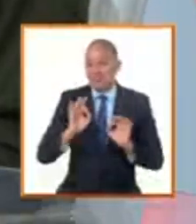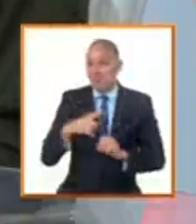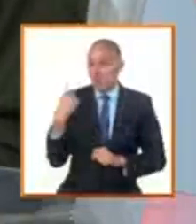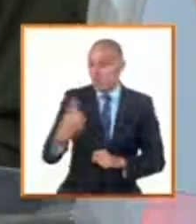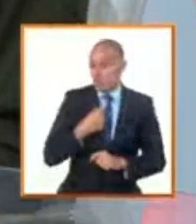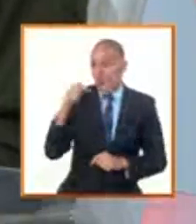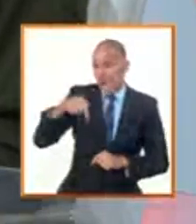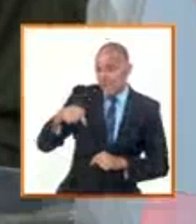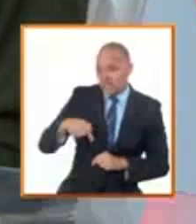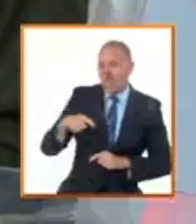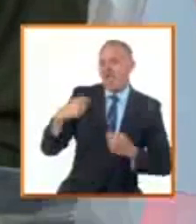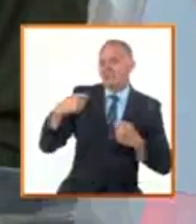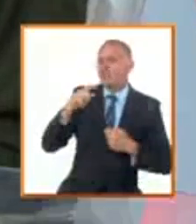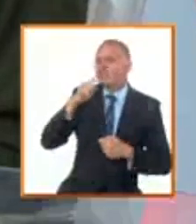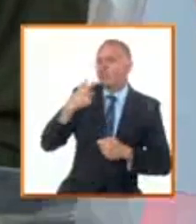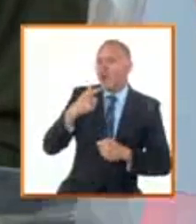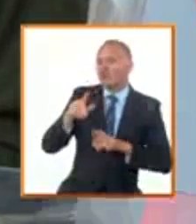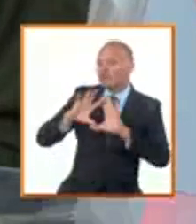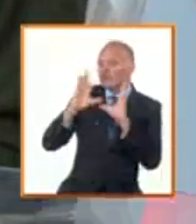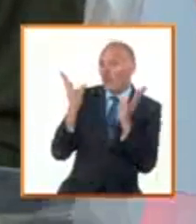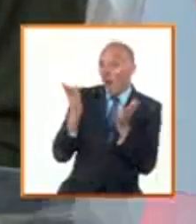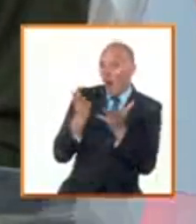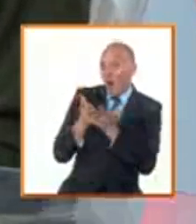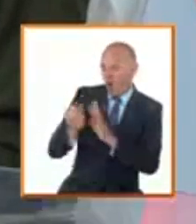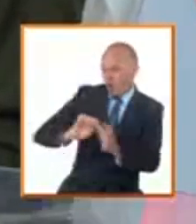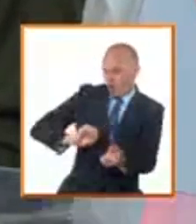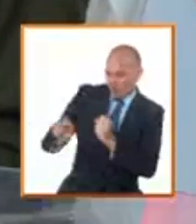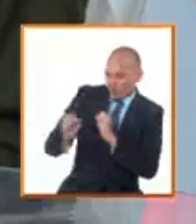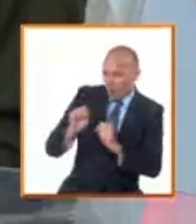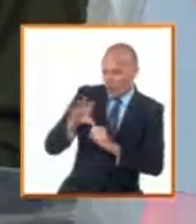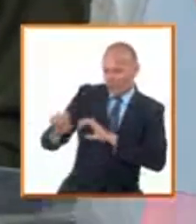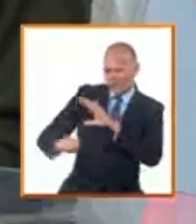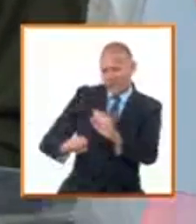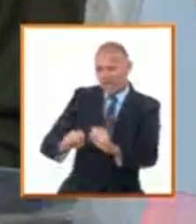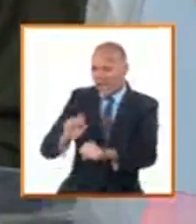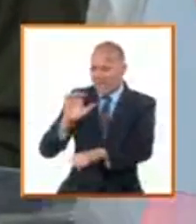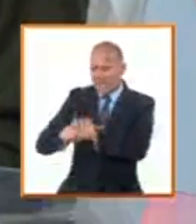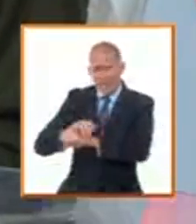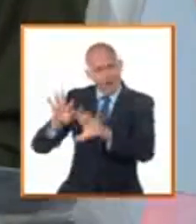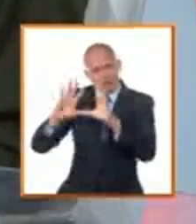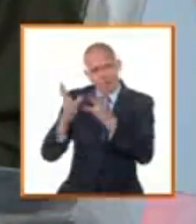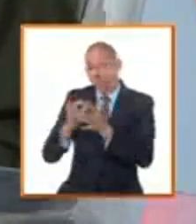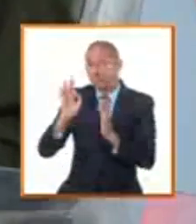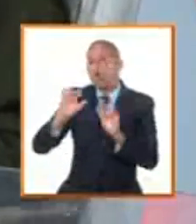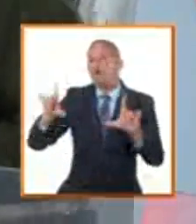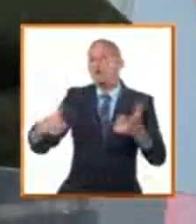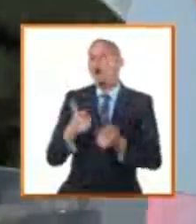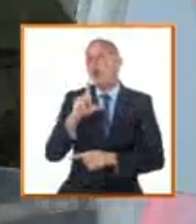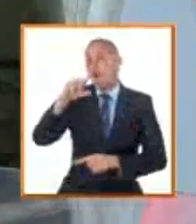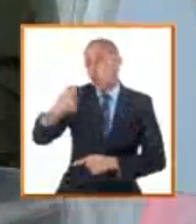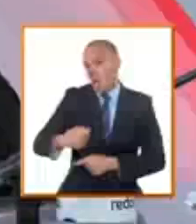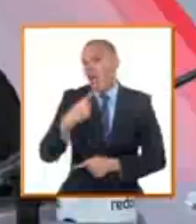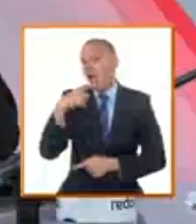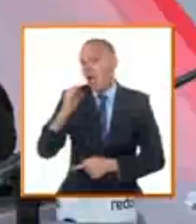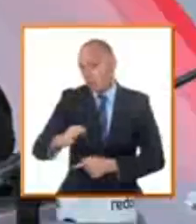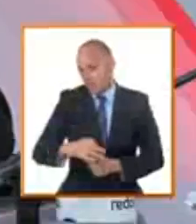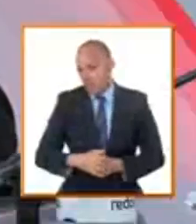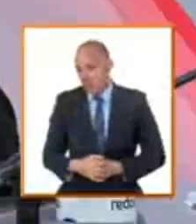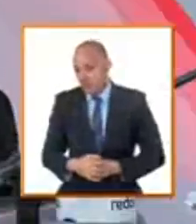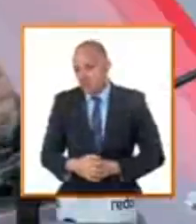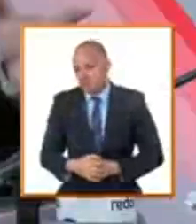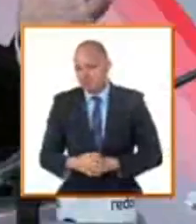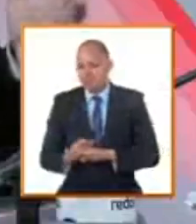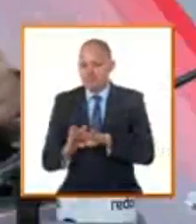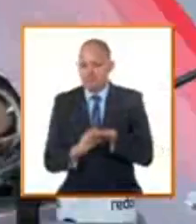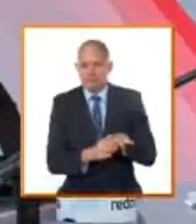enfrentarse con las medidas que sean necesarias, siempre en el marco de la ley. Muchas gracias. Es parte de esa dinámica a la que nos